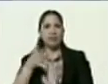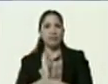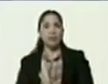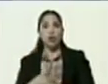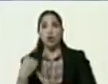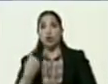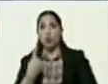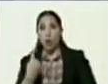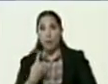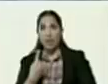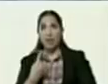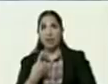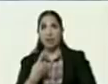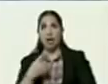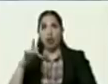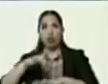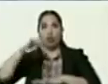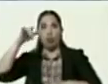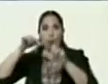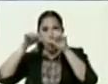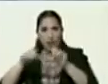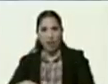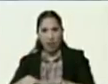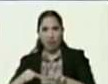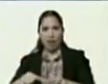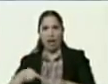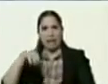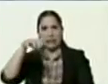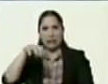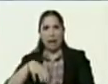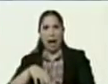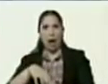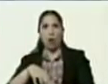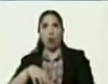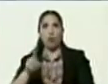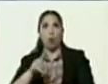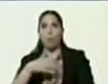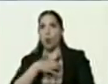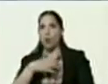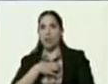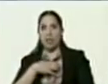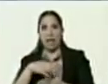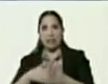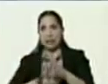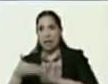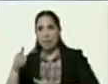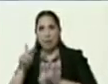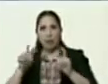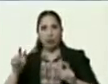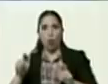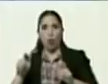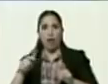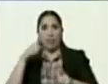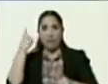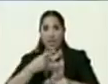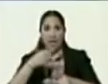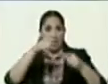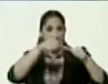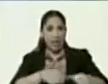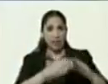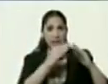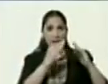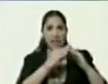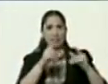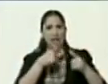más y nada menos que en un toque de quedas que en un estado de sitio paramilitar establecido por Juan Guaidó y los